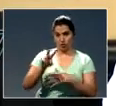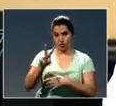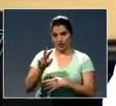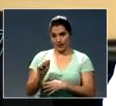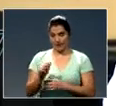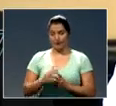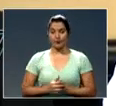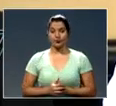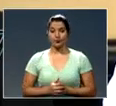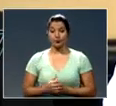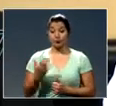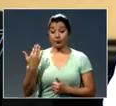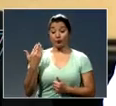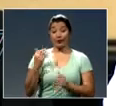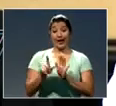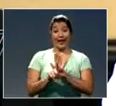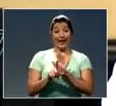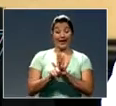quedó